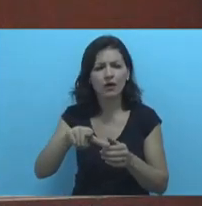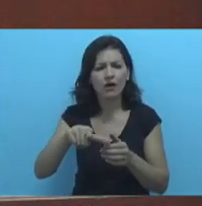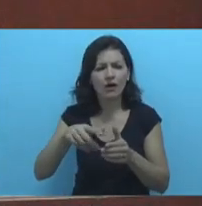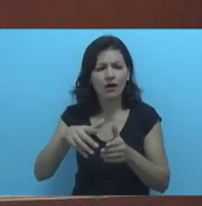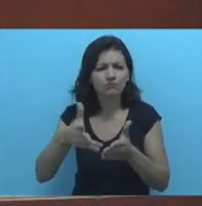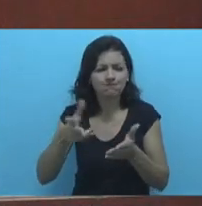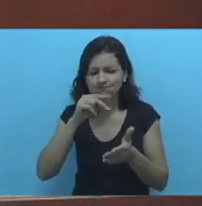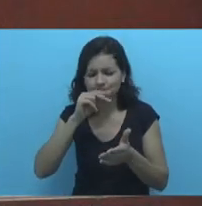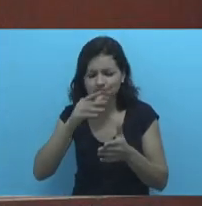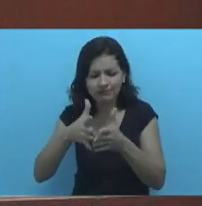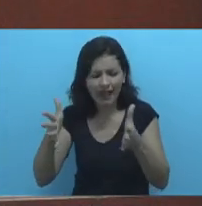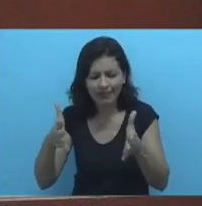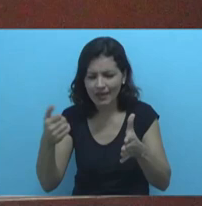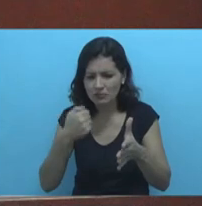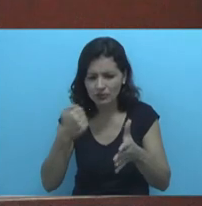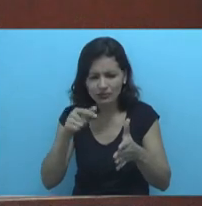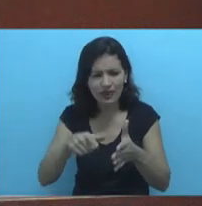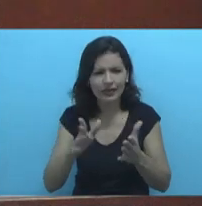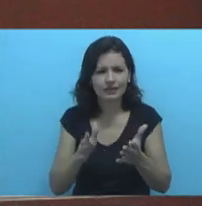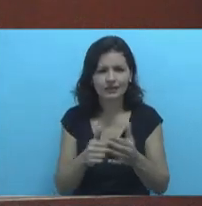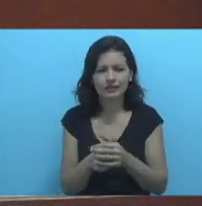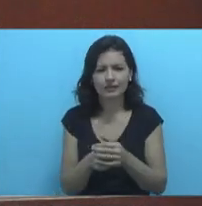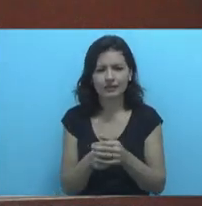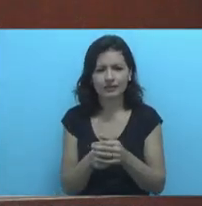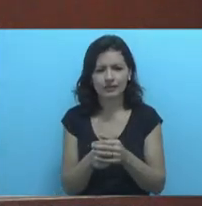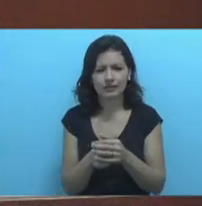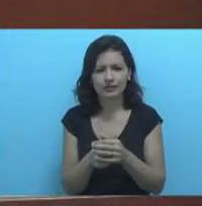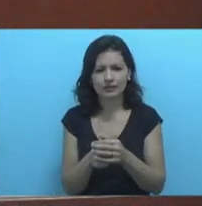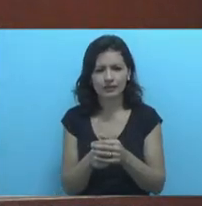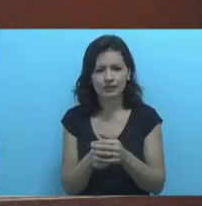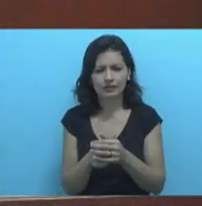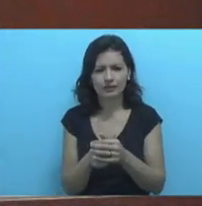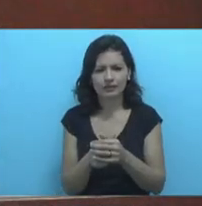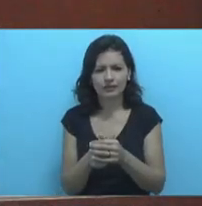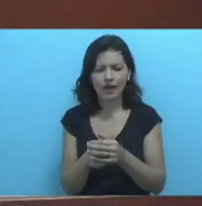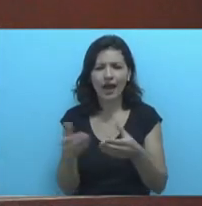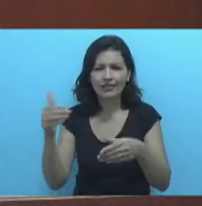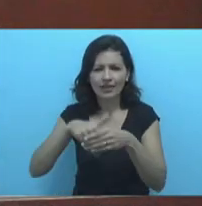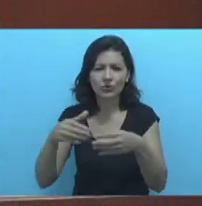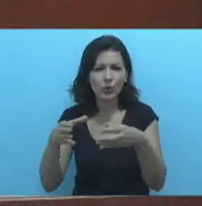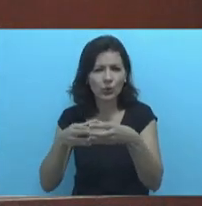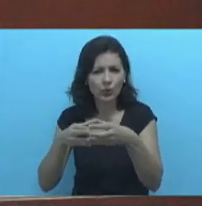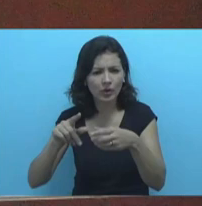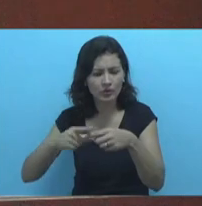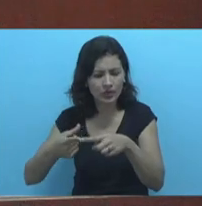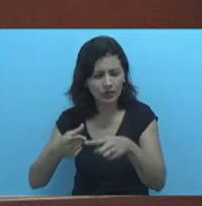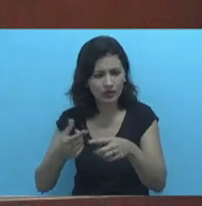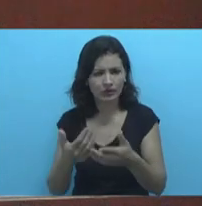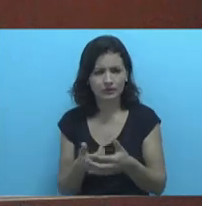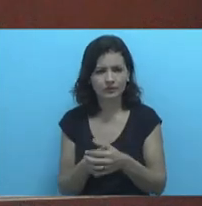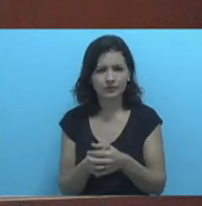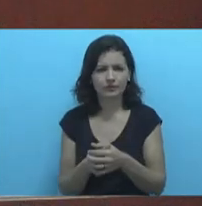por todo lo que había significado Guillermo Esteves Boero en la vida del Partido Socialista.